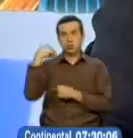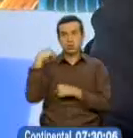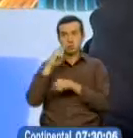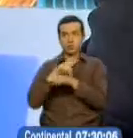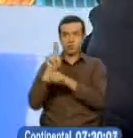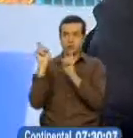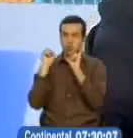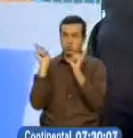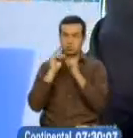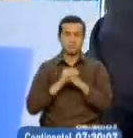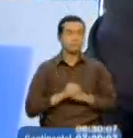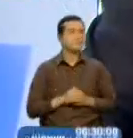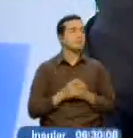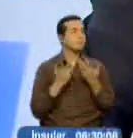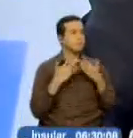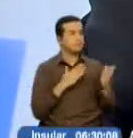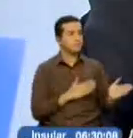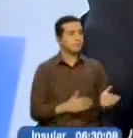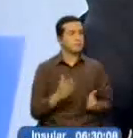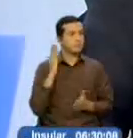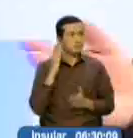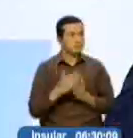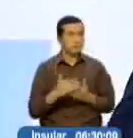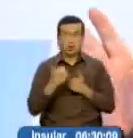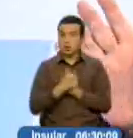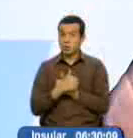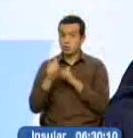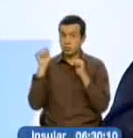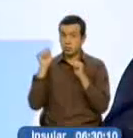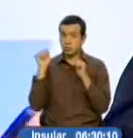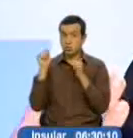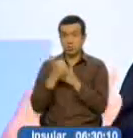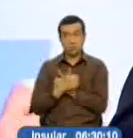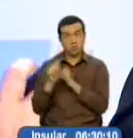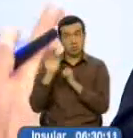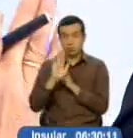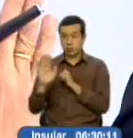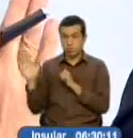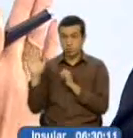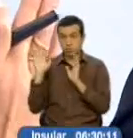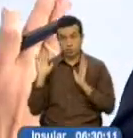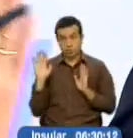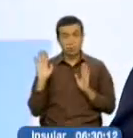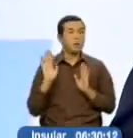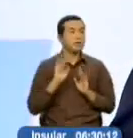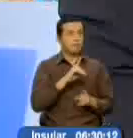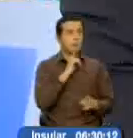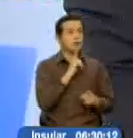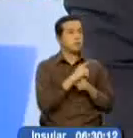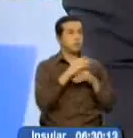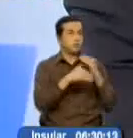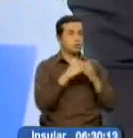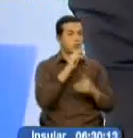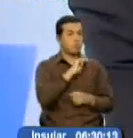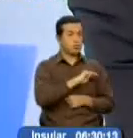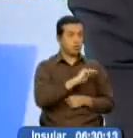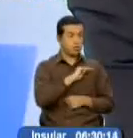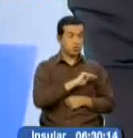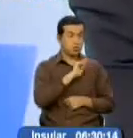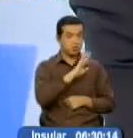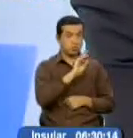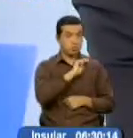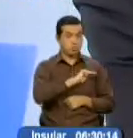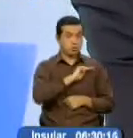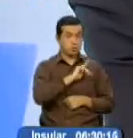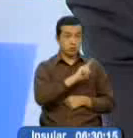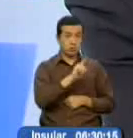de la superintendencia. Y ya estamos terminando por eso. Es una autonomía la que está en vigencia. Ah, no, sí, hay que respetar la competencia. Pero llega un momento que los municipios, los GATS